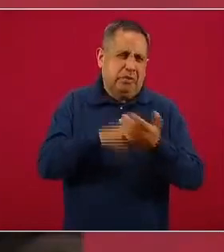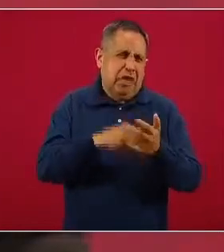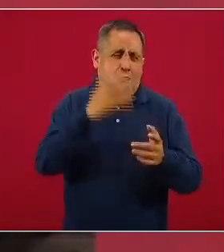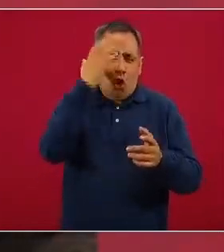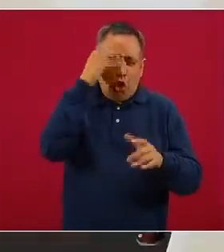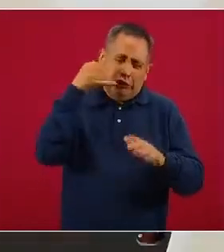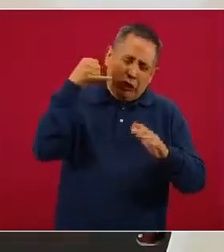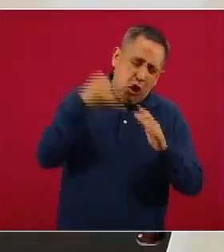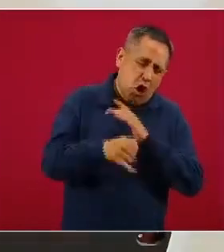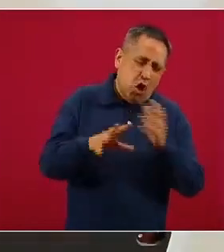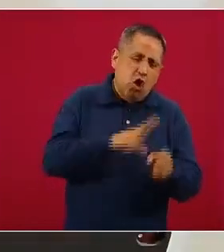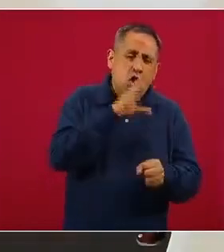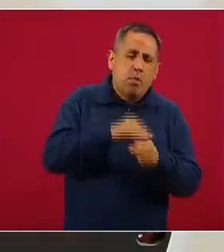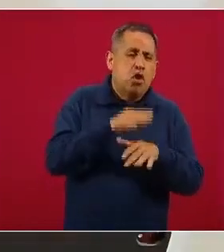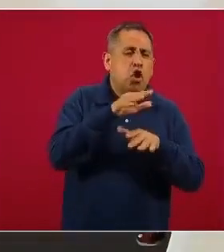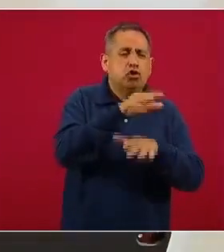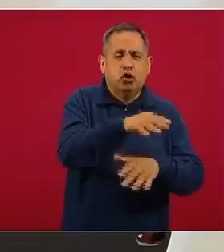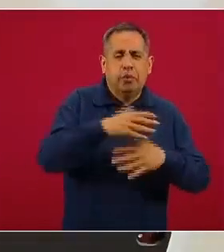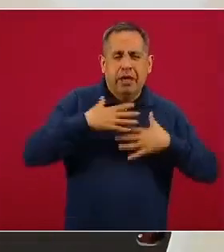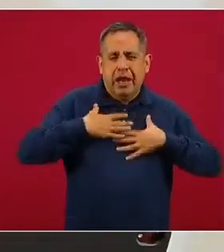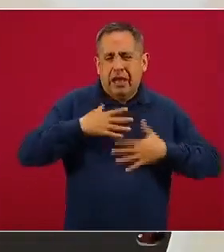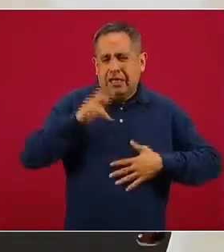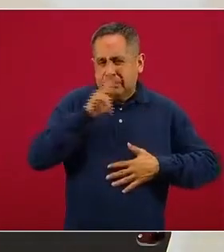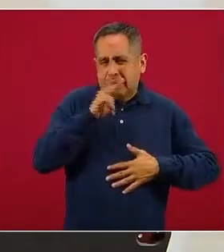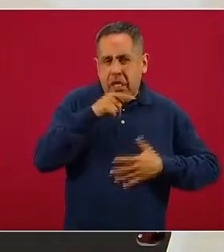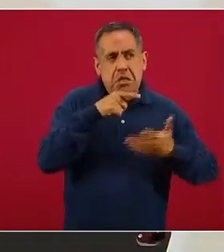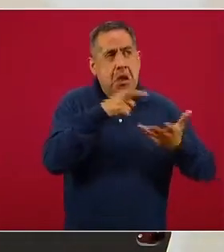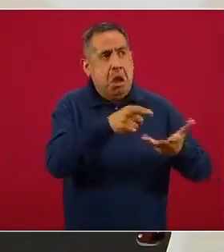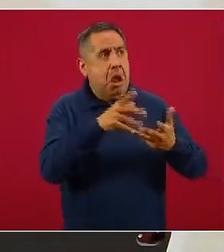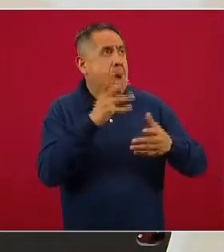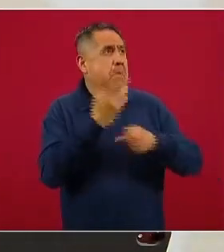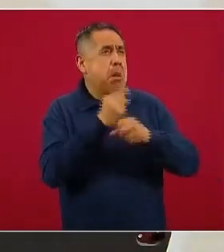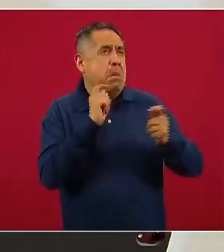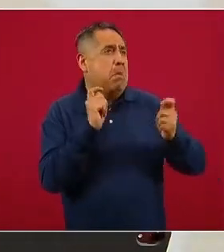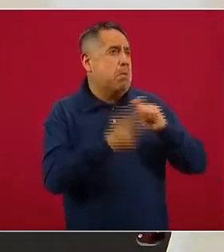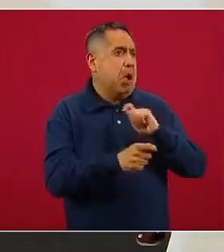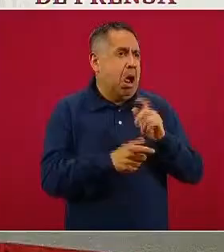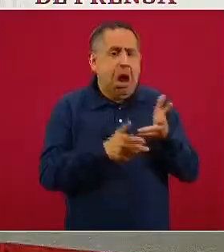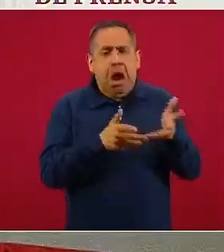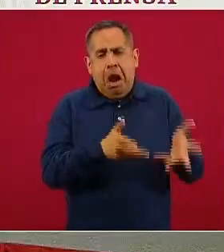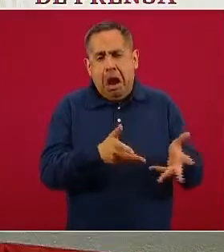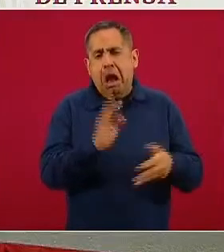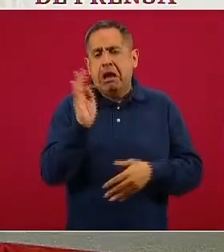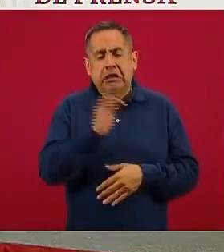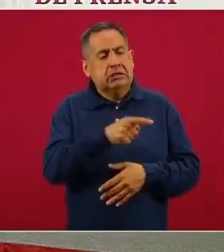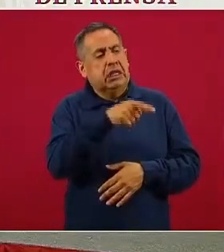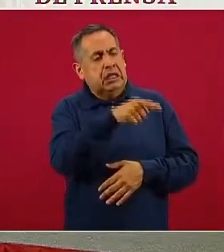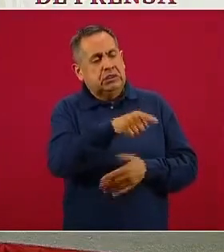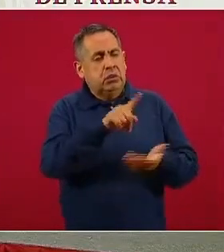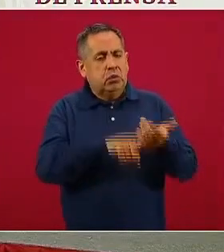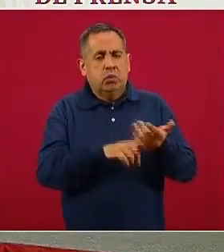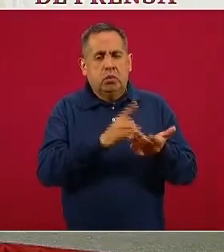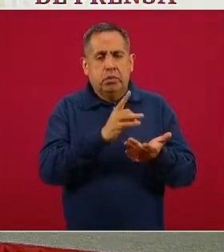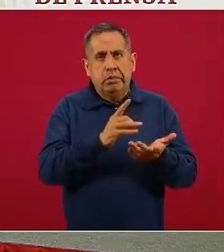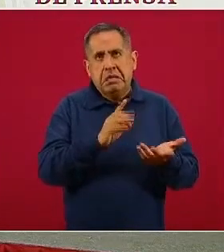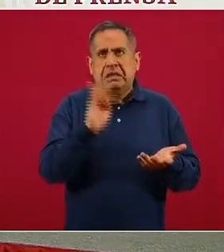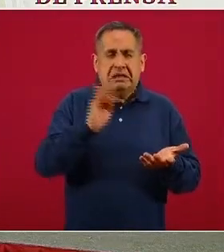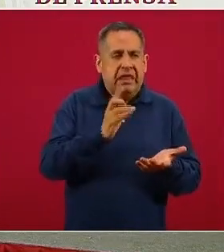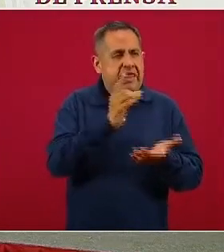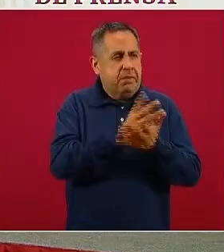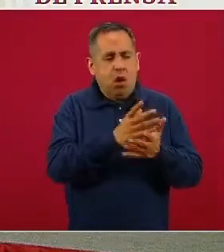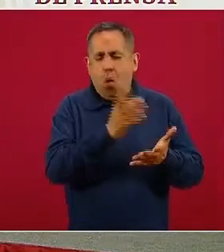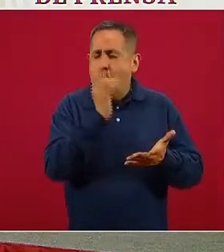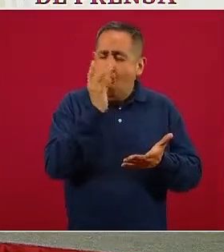grado de reconversión hospitalaria que logró, que es impresionante, sí se pueda y tal vez sí se deba